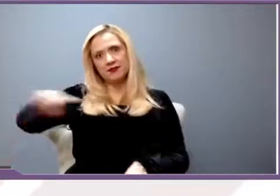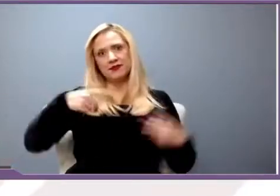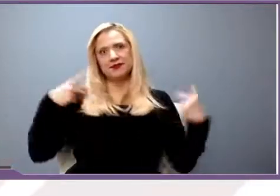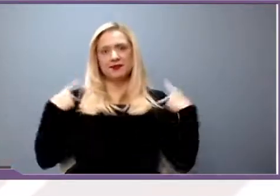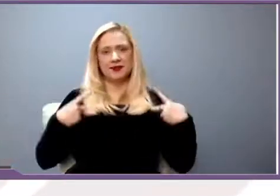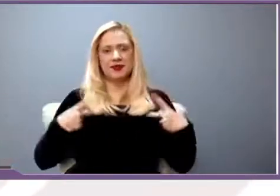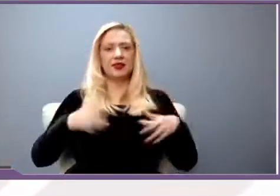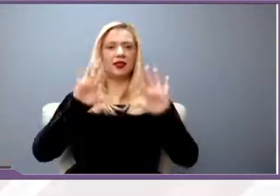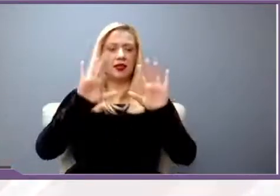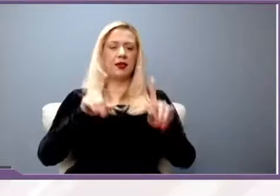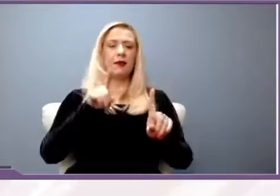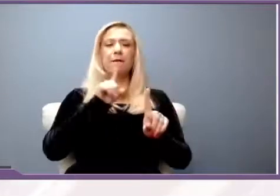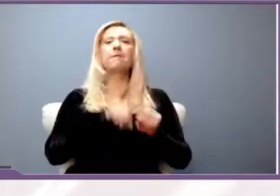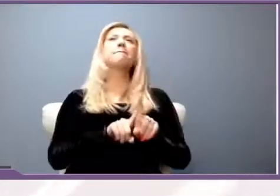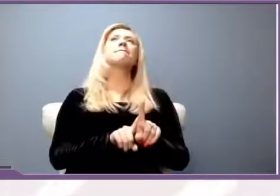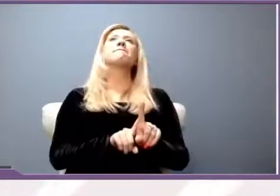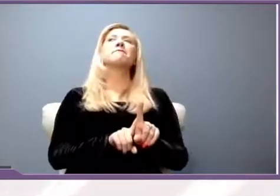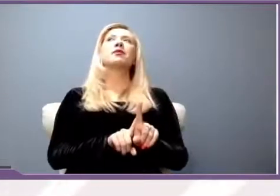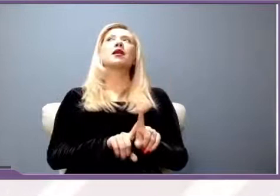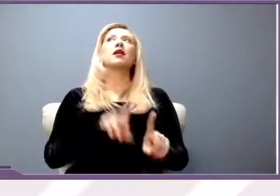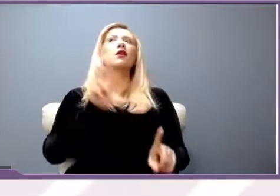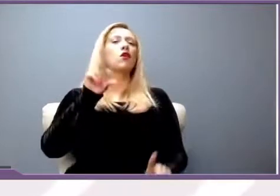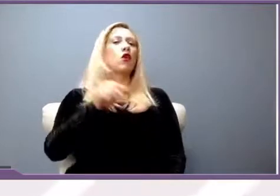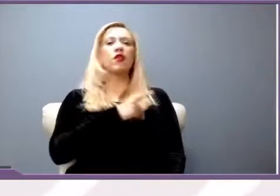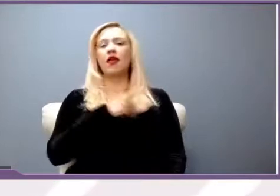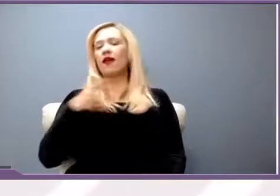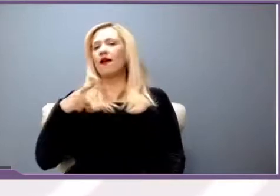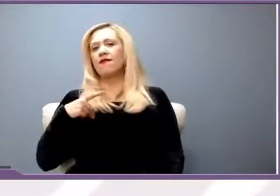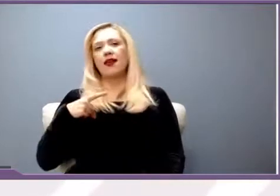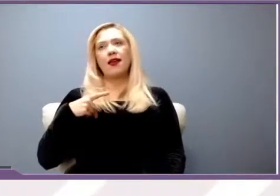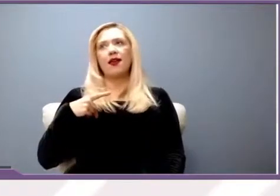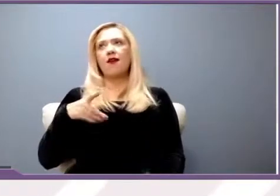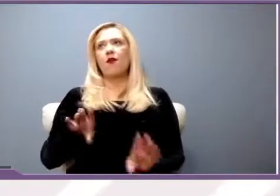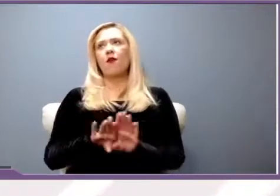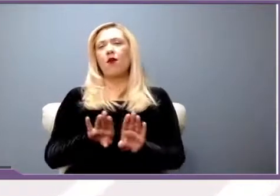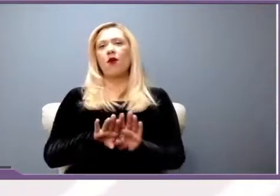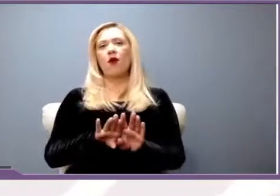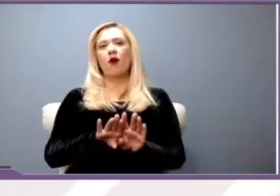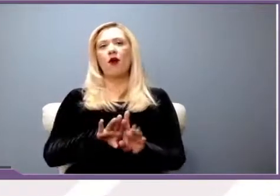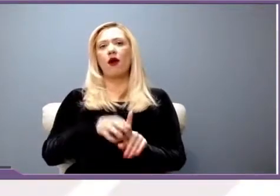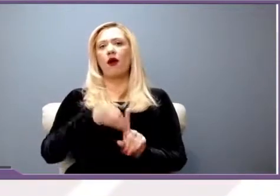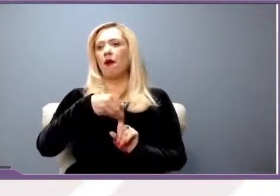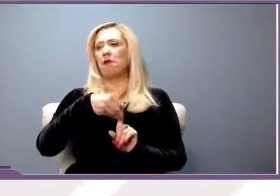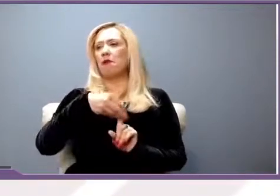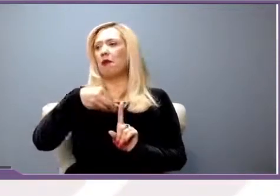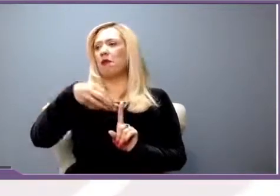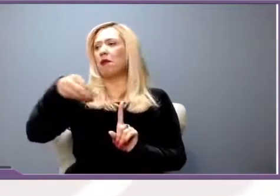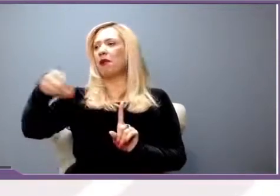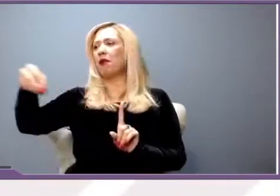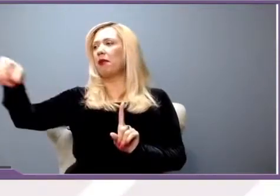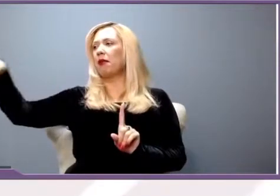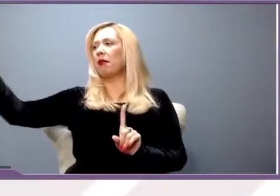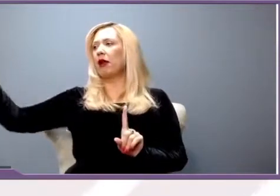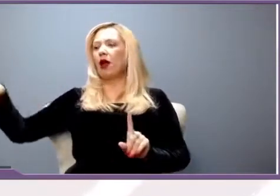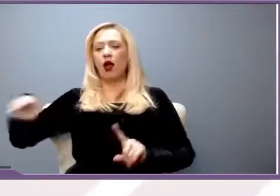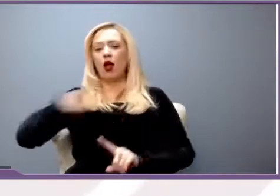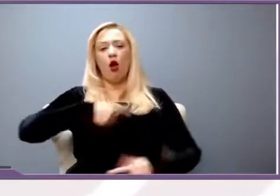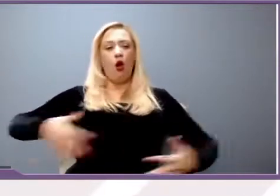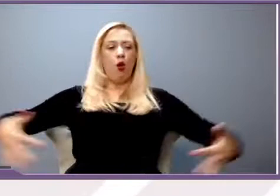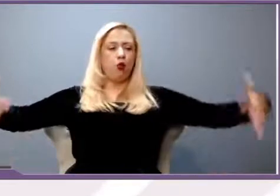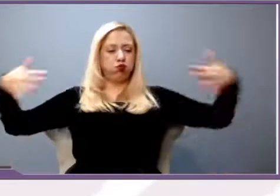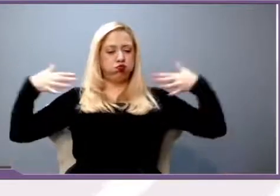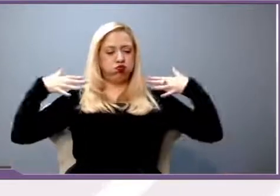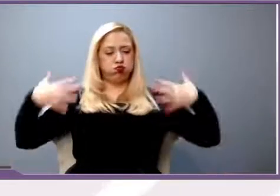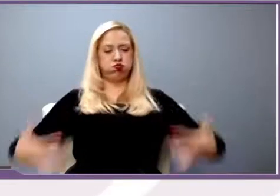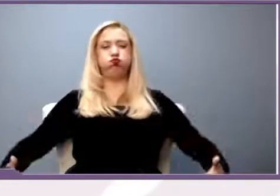sería no reproducir la idea en automático de que las personas gordas somos personas obesas.